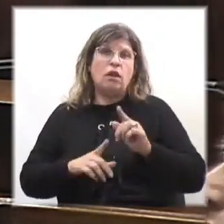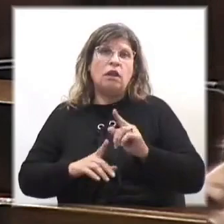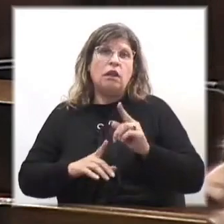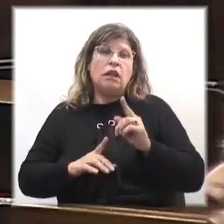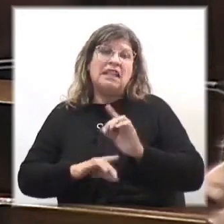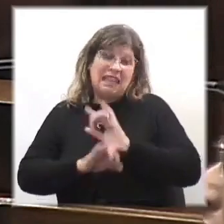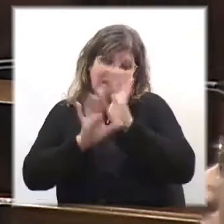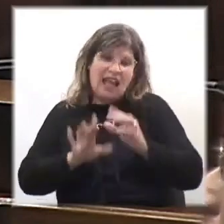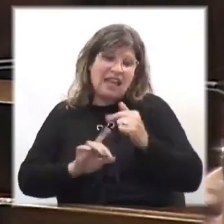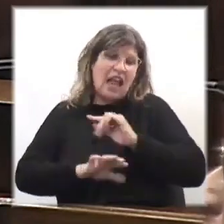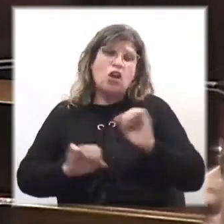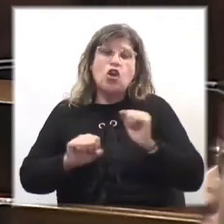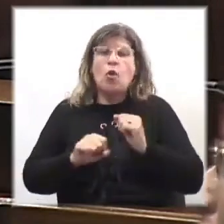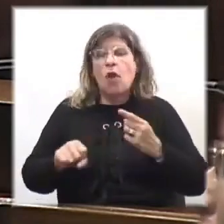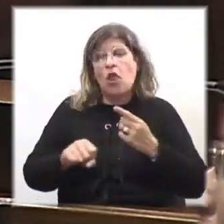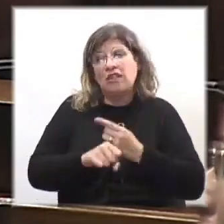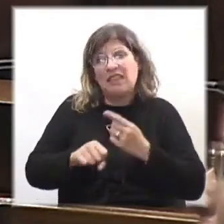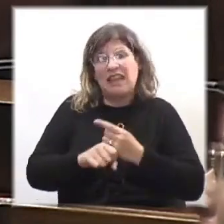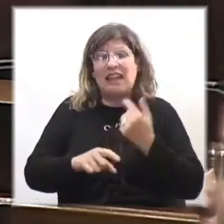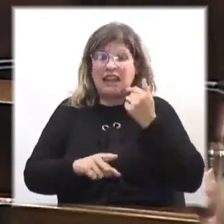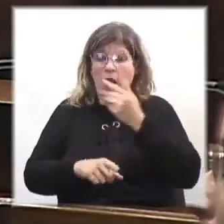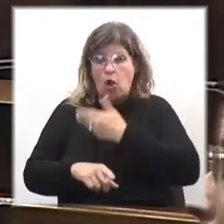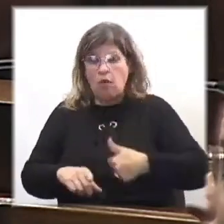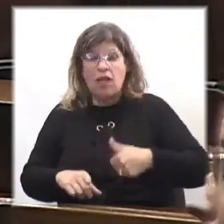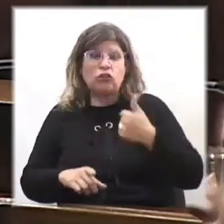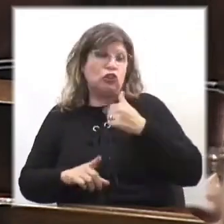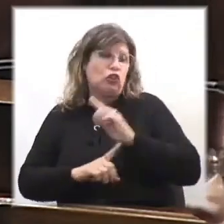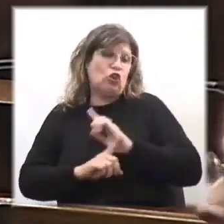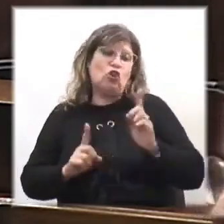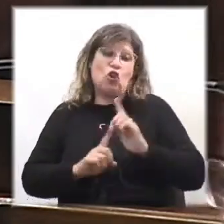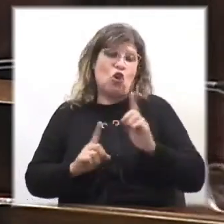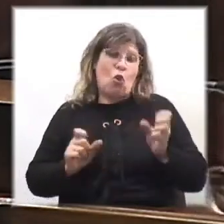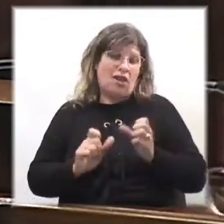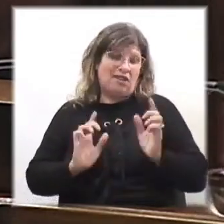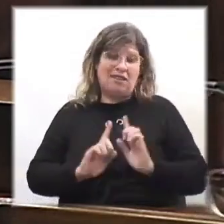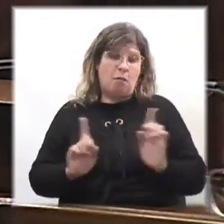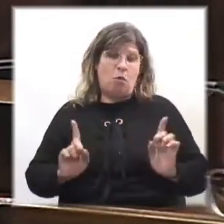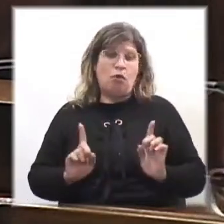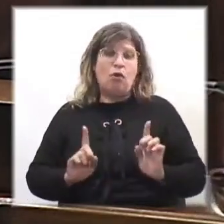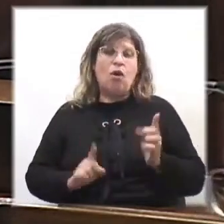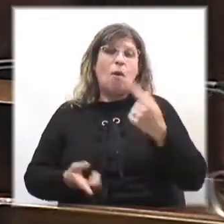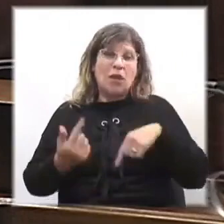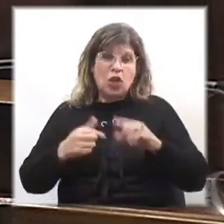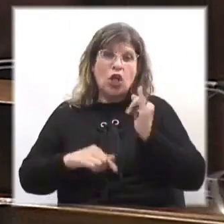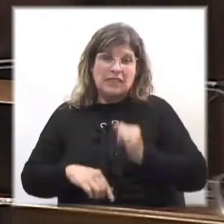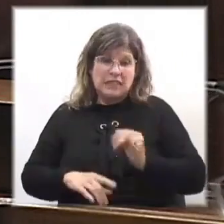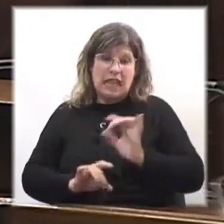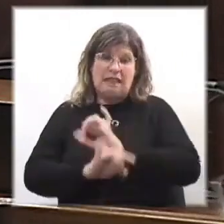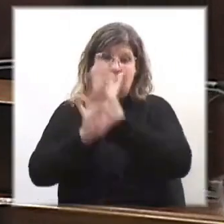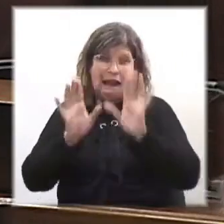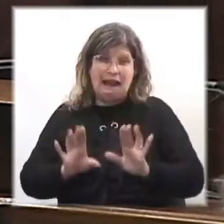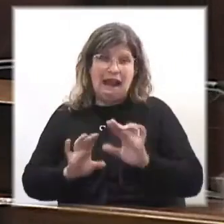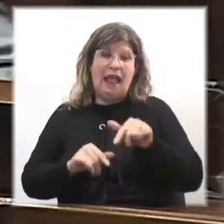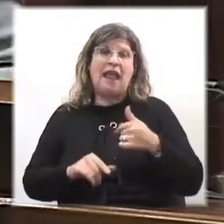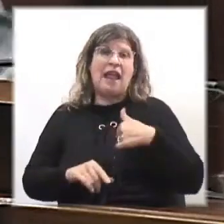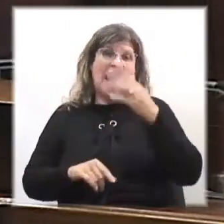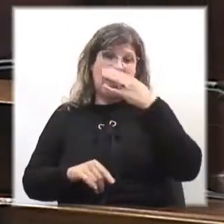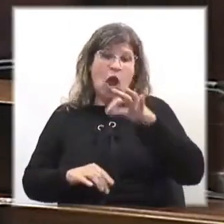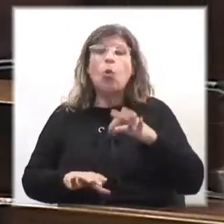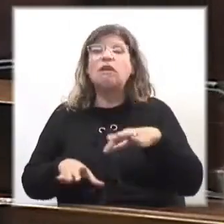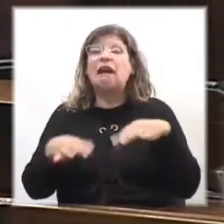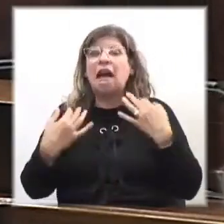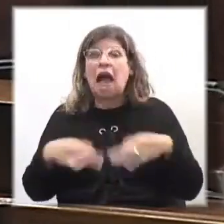no le puedo exigir al gobierno algo que yo no haría si fuera gobierno Pero lo que sí está claro es que la única